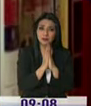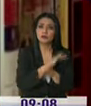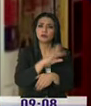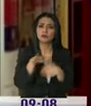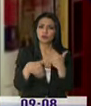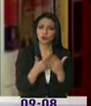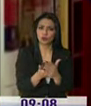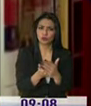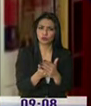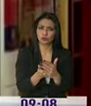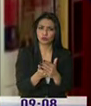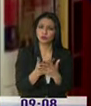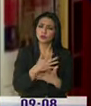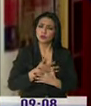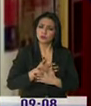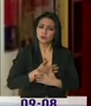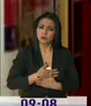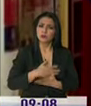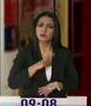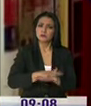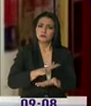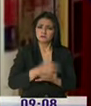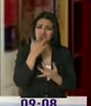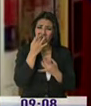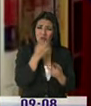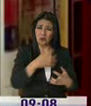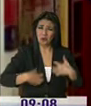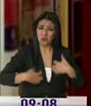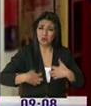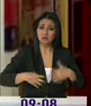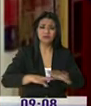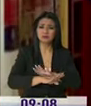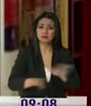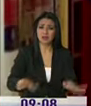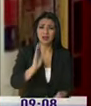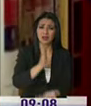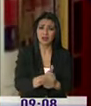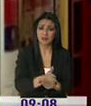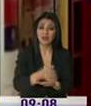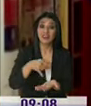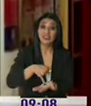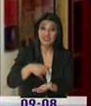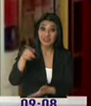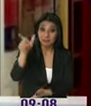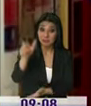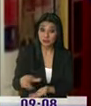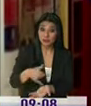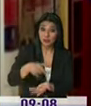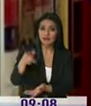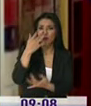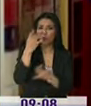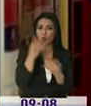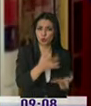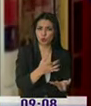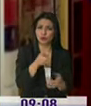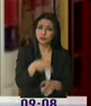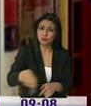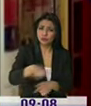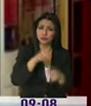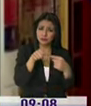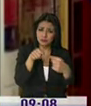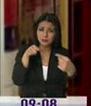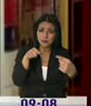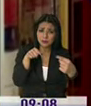que desarmemos nuestras almas, que quitemos el rencor de nuestros corazones. Solo los débiles sienten odio. No somos enemigos, por favor,